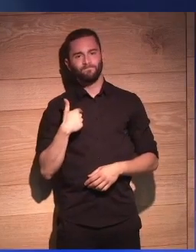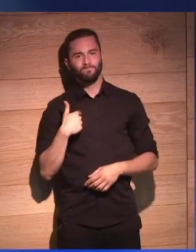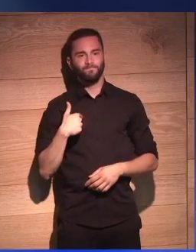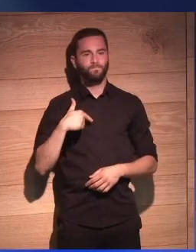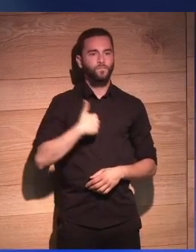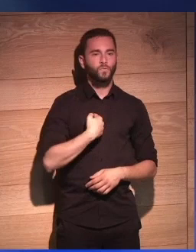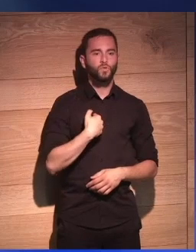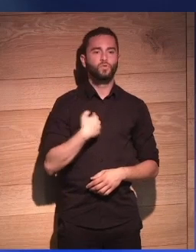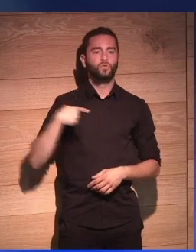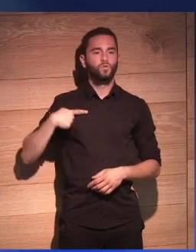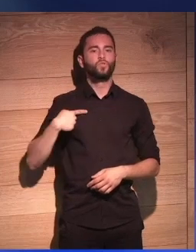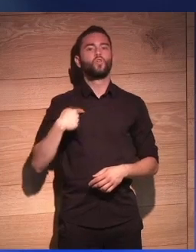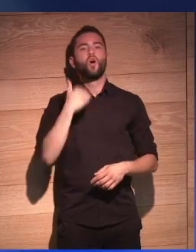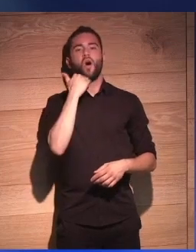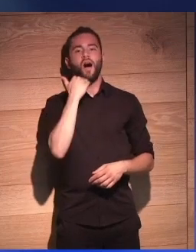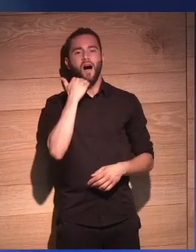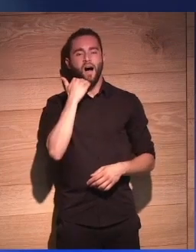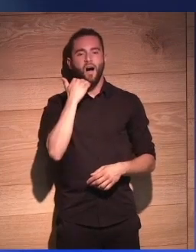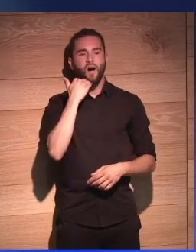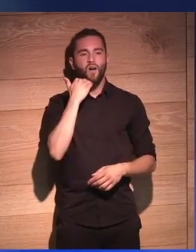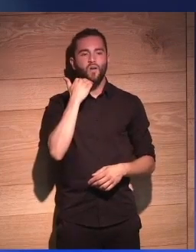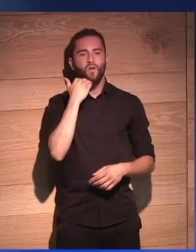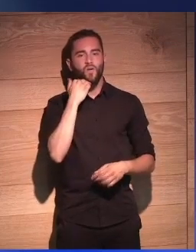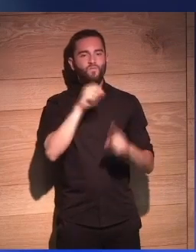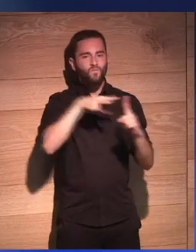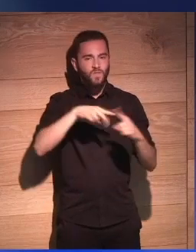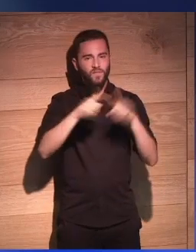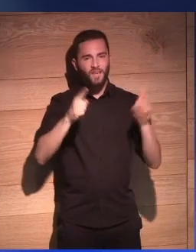enfoque o ¿cómo puedo dedicarme